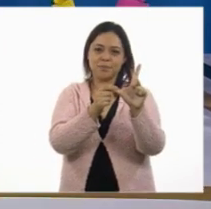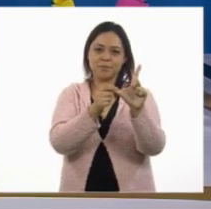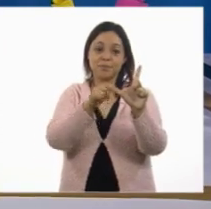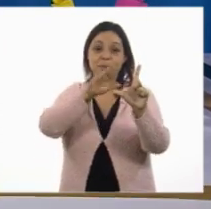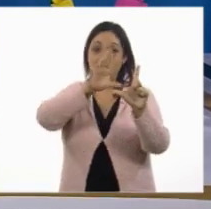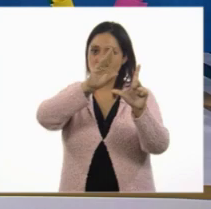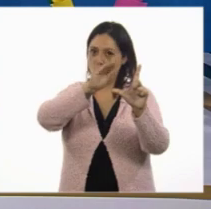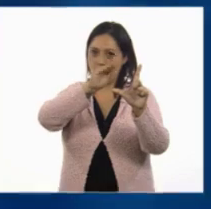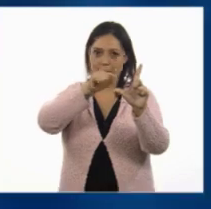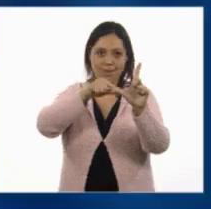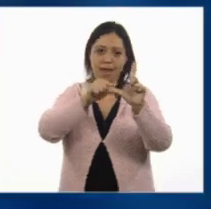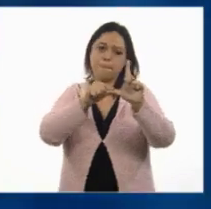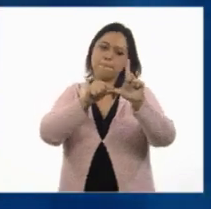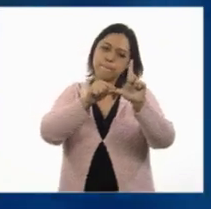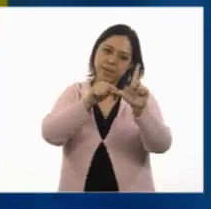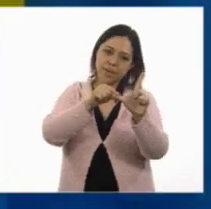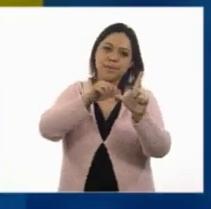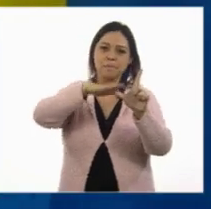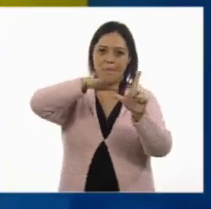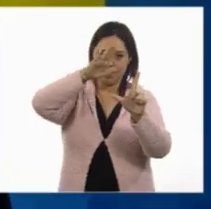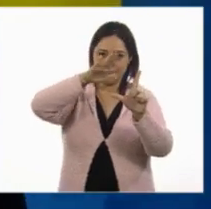90 grados.